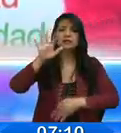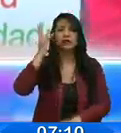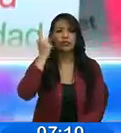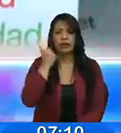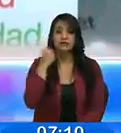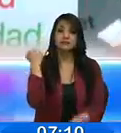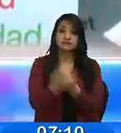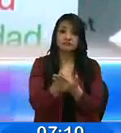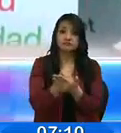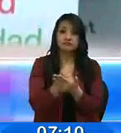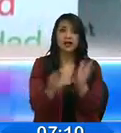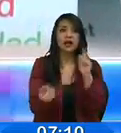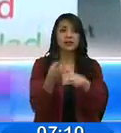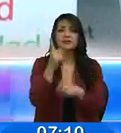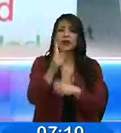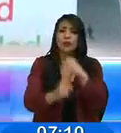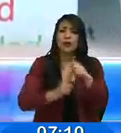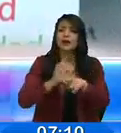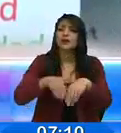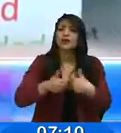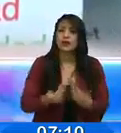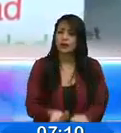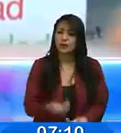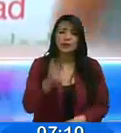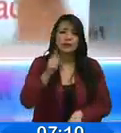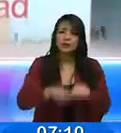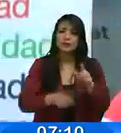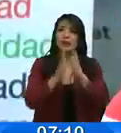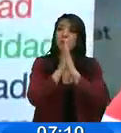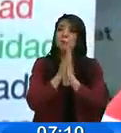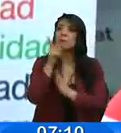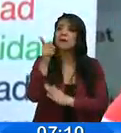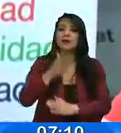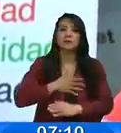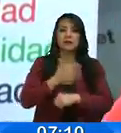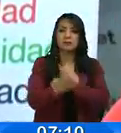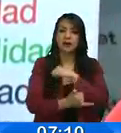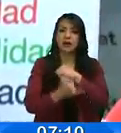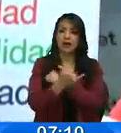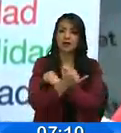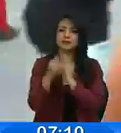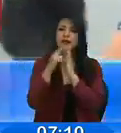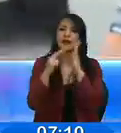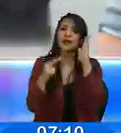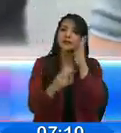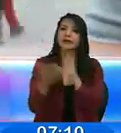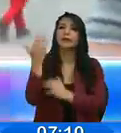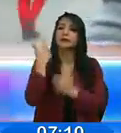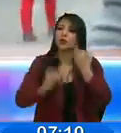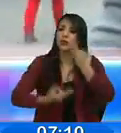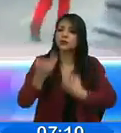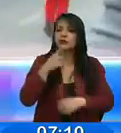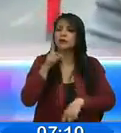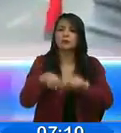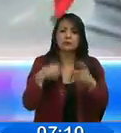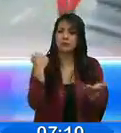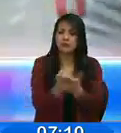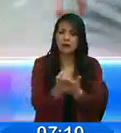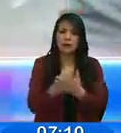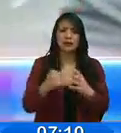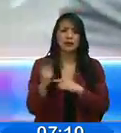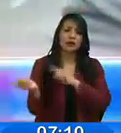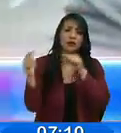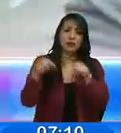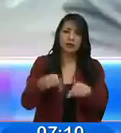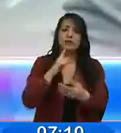dura hasta 1 año. Entonces, ¿cómo nosotros vamos a salir de allá con los antecedentes apostillados? Porque nosotros nos venimos como podemos. De